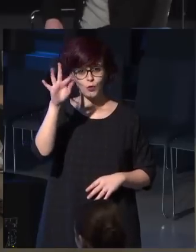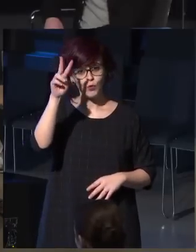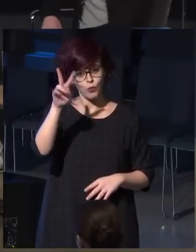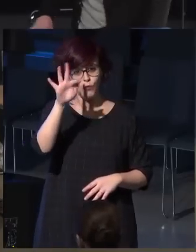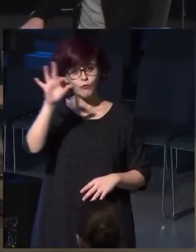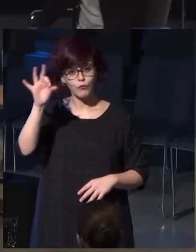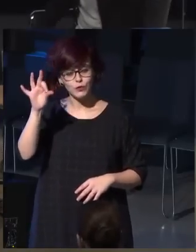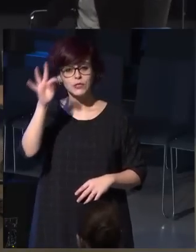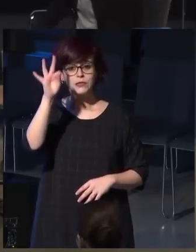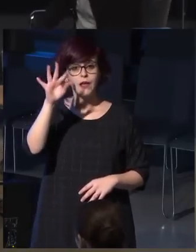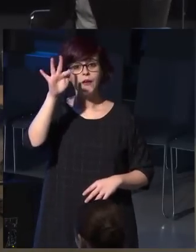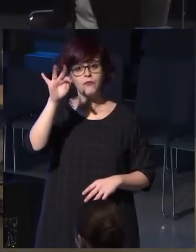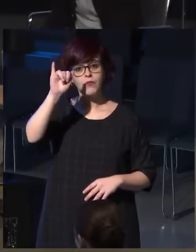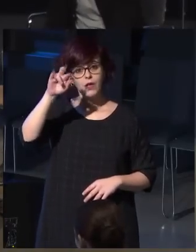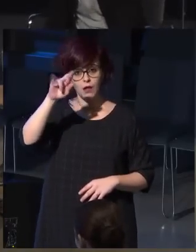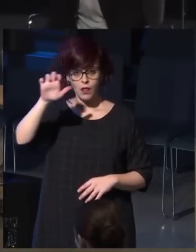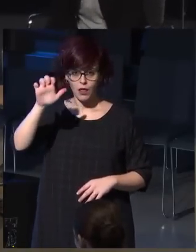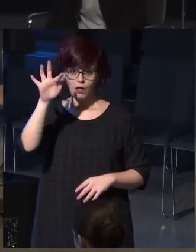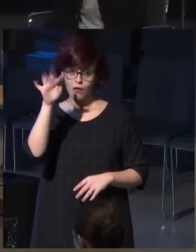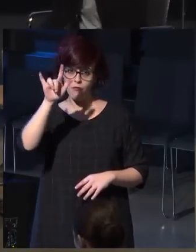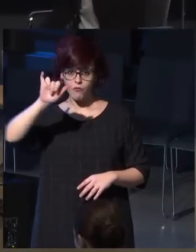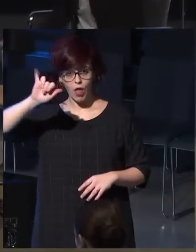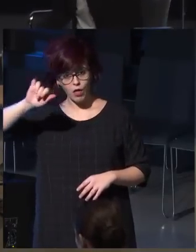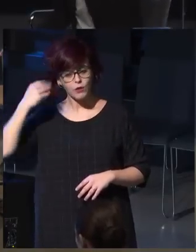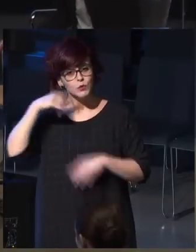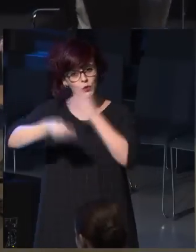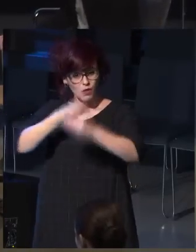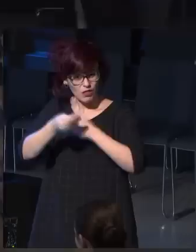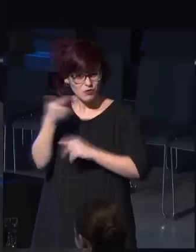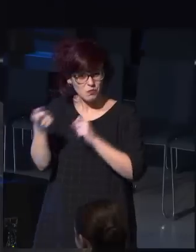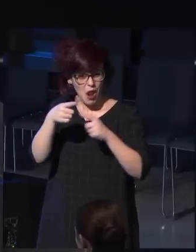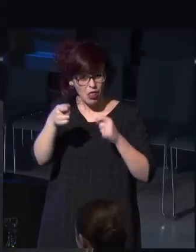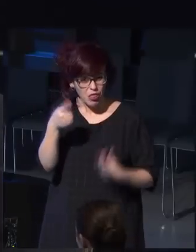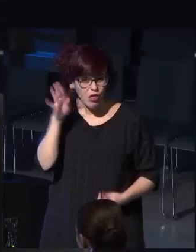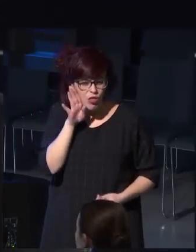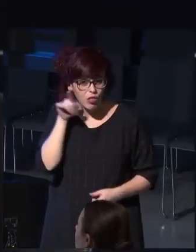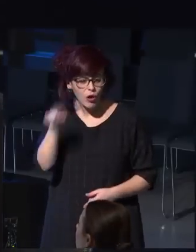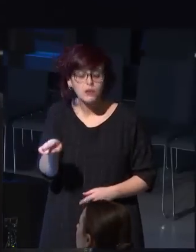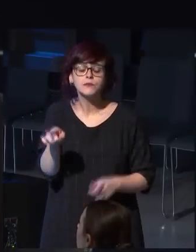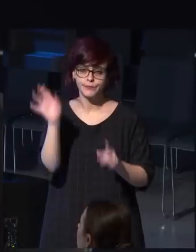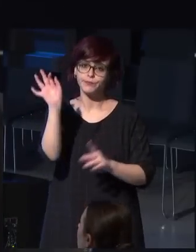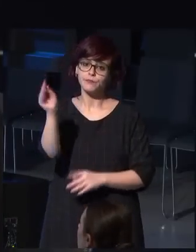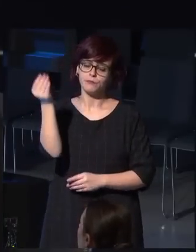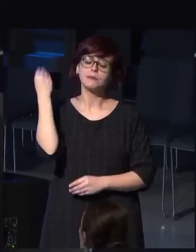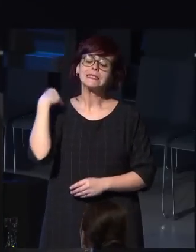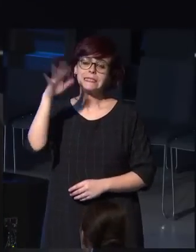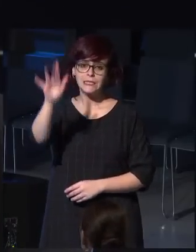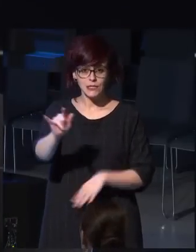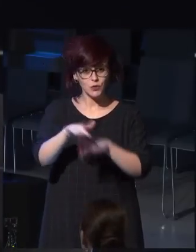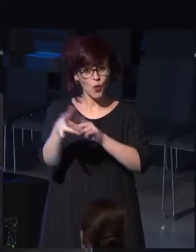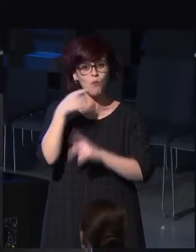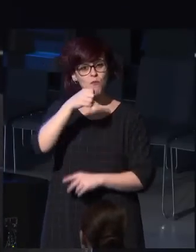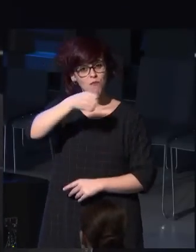relativamente parecido, ¿no? Era exactamente eso. O sea, bueno. Ni relativamente ni nada. O sea, exactamente colocamos un micrófono,